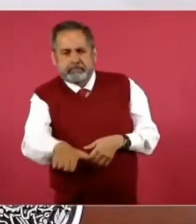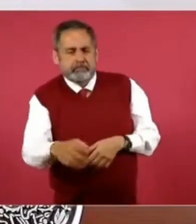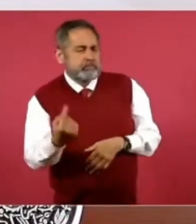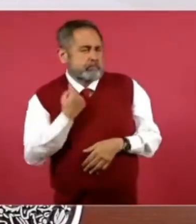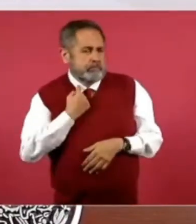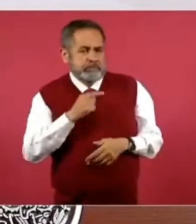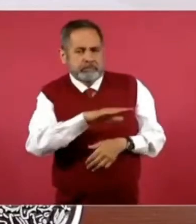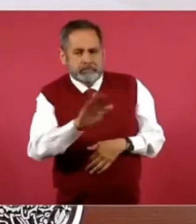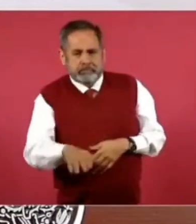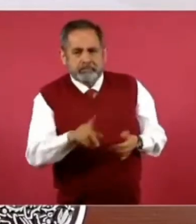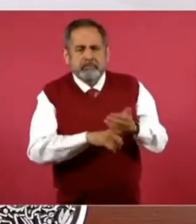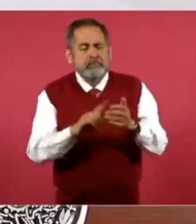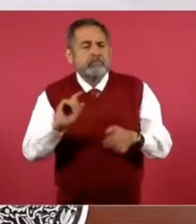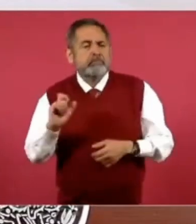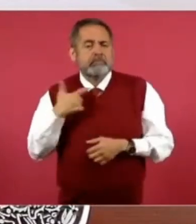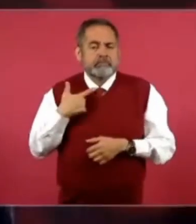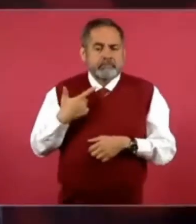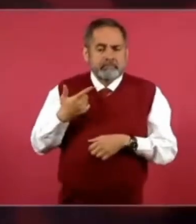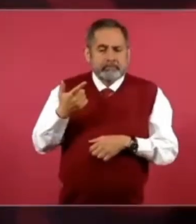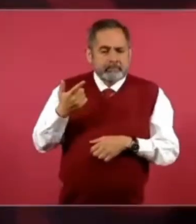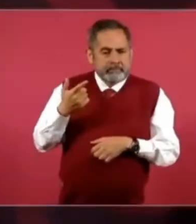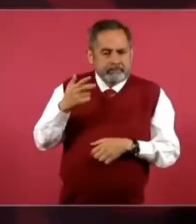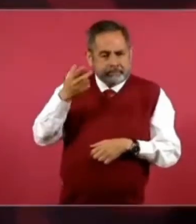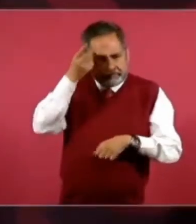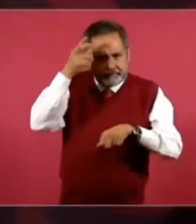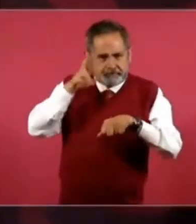del exrector,